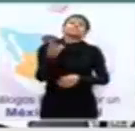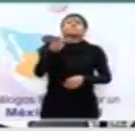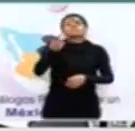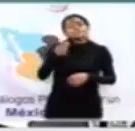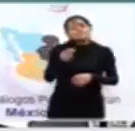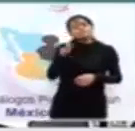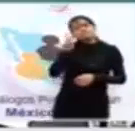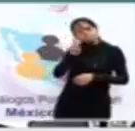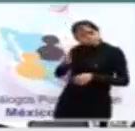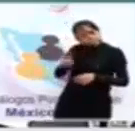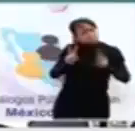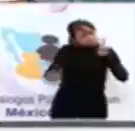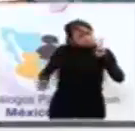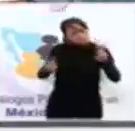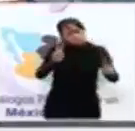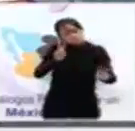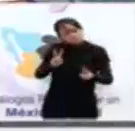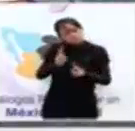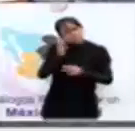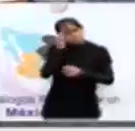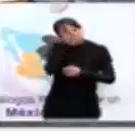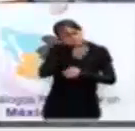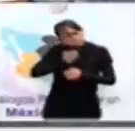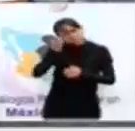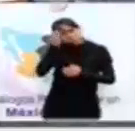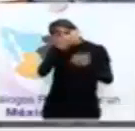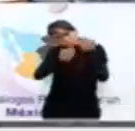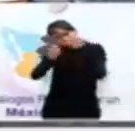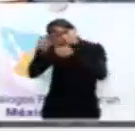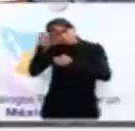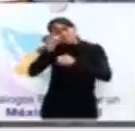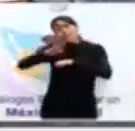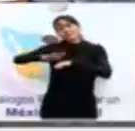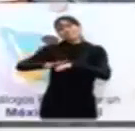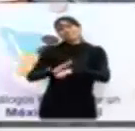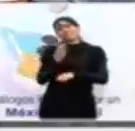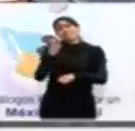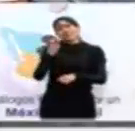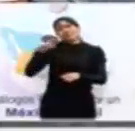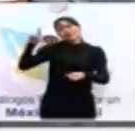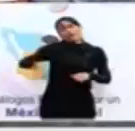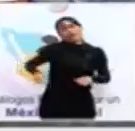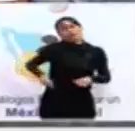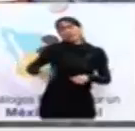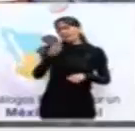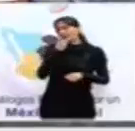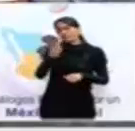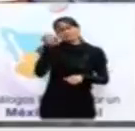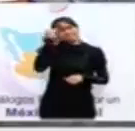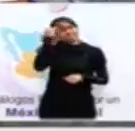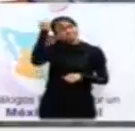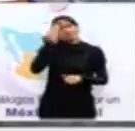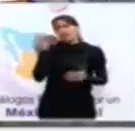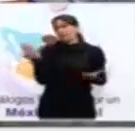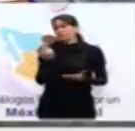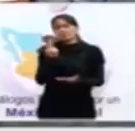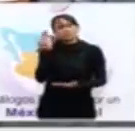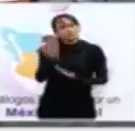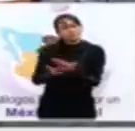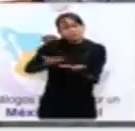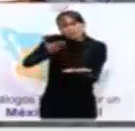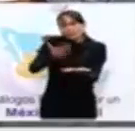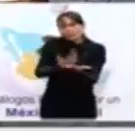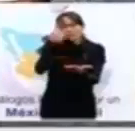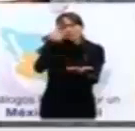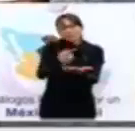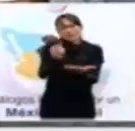película que estamos viendo y revisando propuso el gobierno generar una reforma al campo. O sea, ya hay muchos diagnósticos y por primera vez